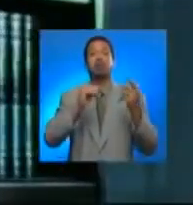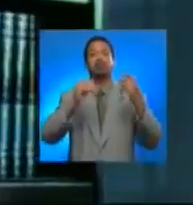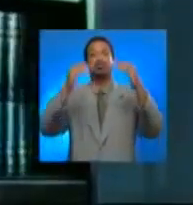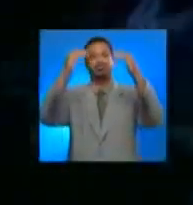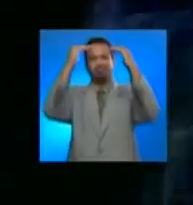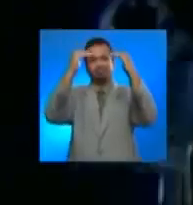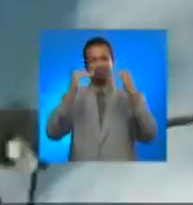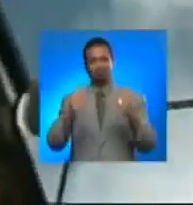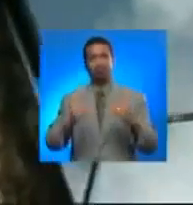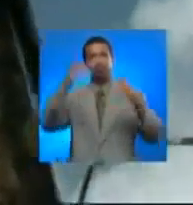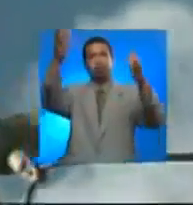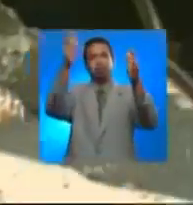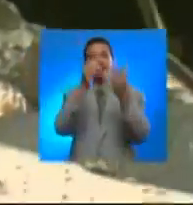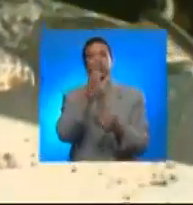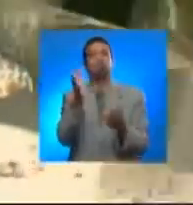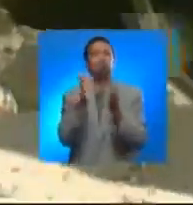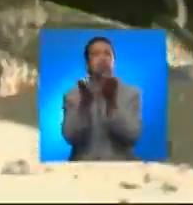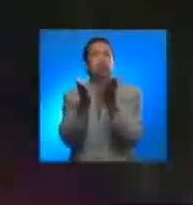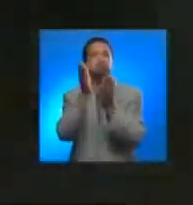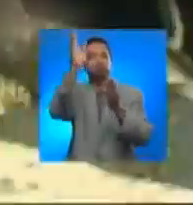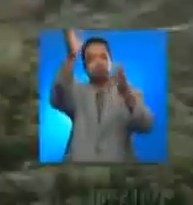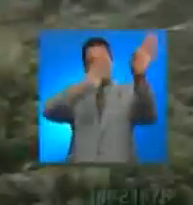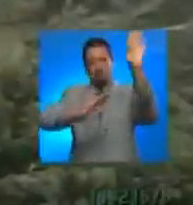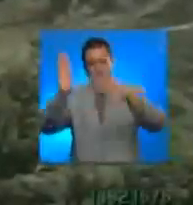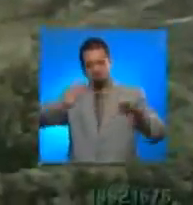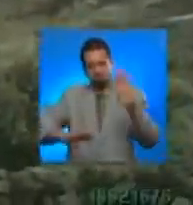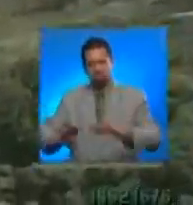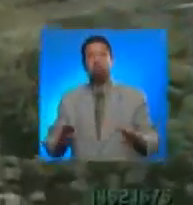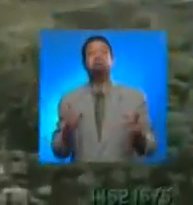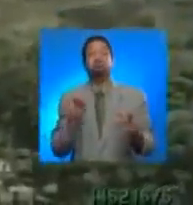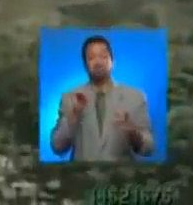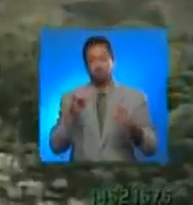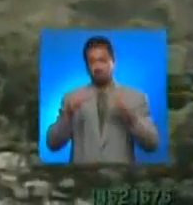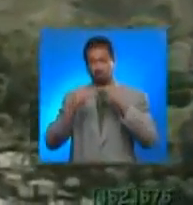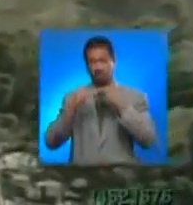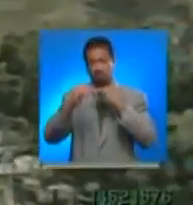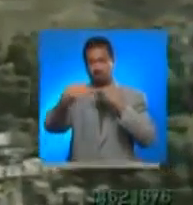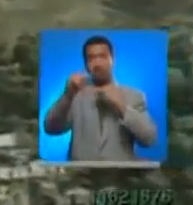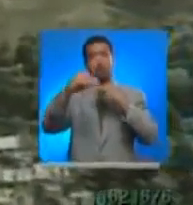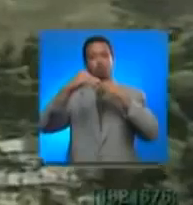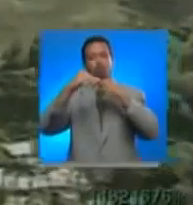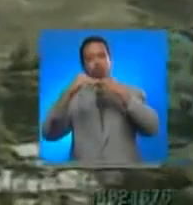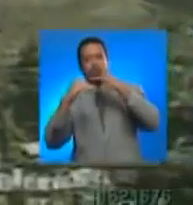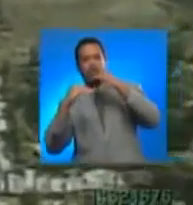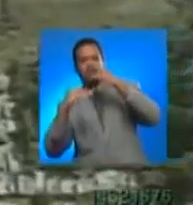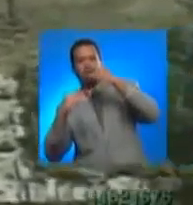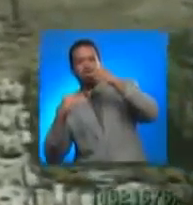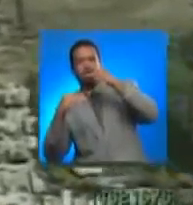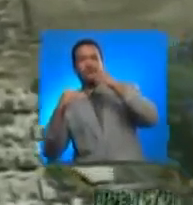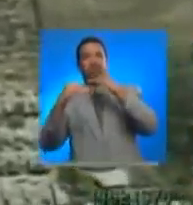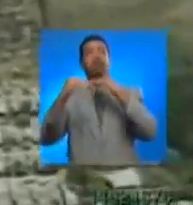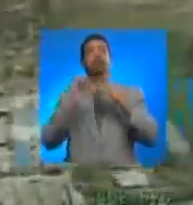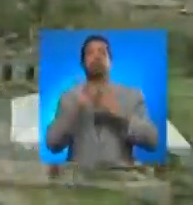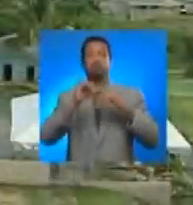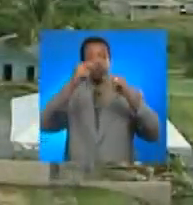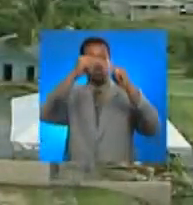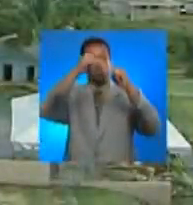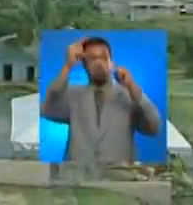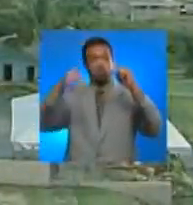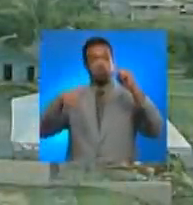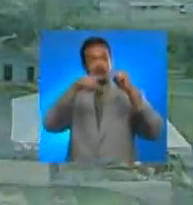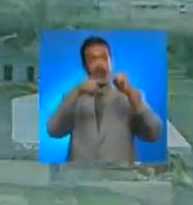escala Mercalli modificada es de 7 o más en algún punto de Puerto Rico. En un terremoto de esta intensidad, todos sentirán el